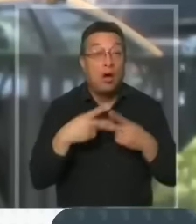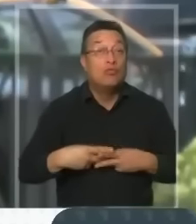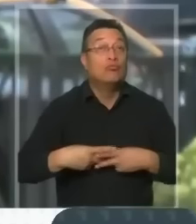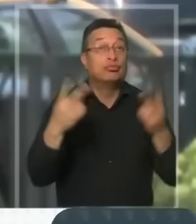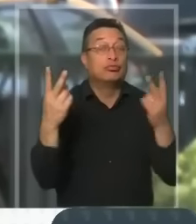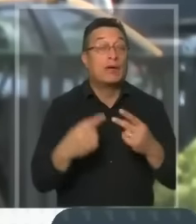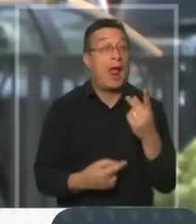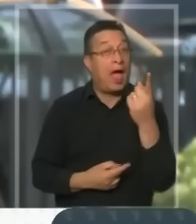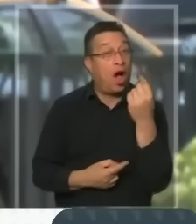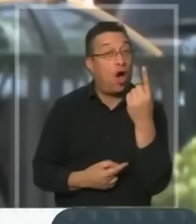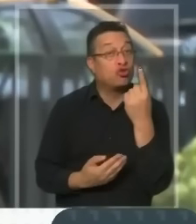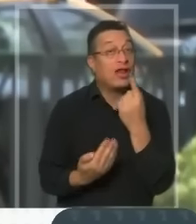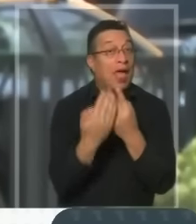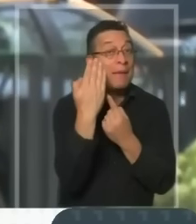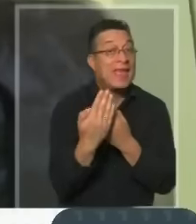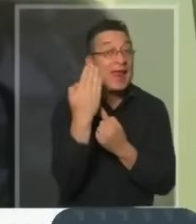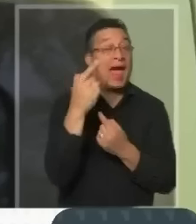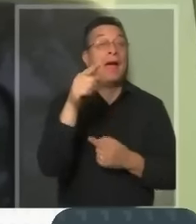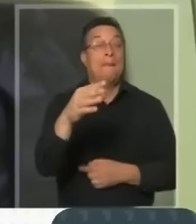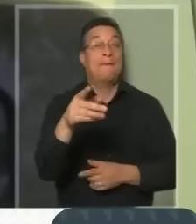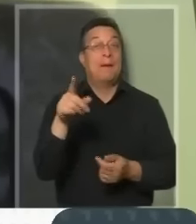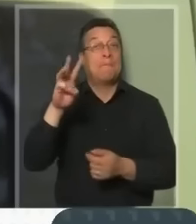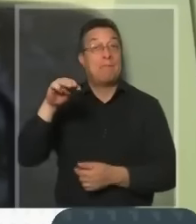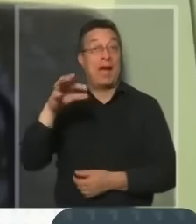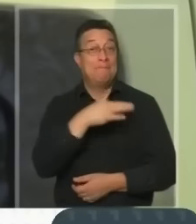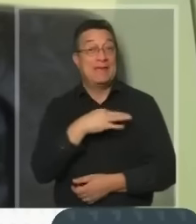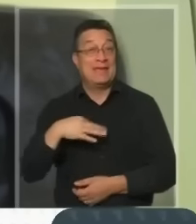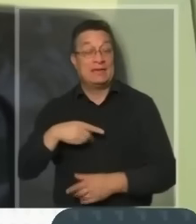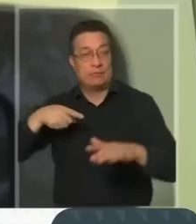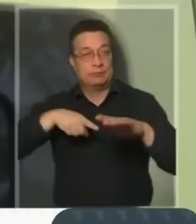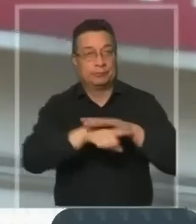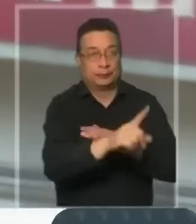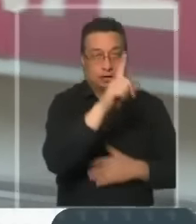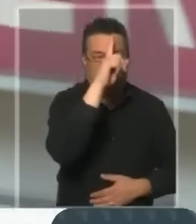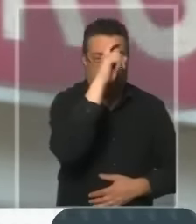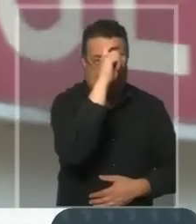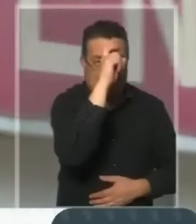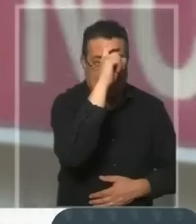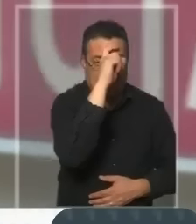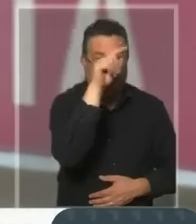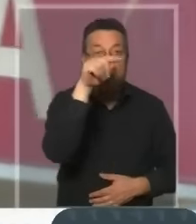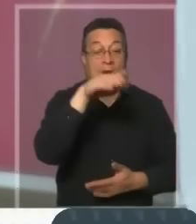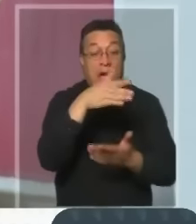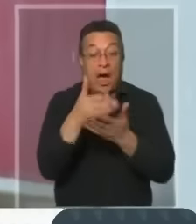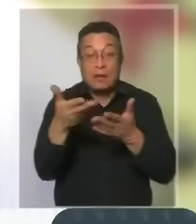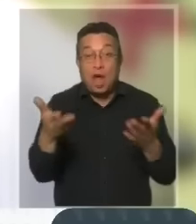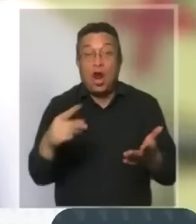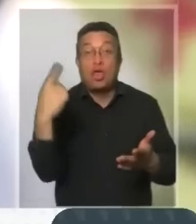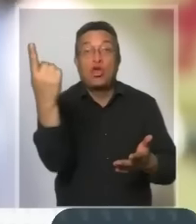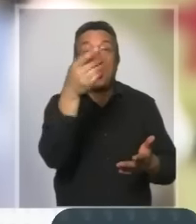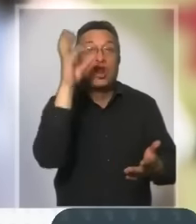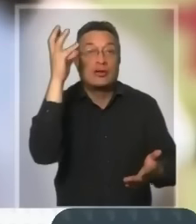11 de la mañana, la familiar de la ministra fue ingresada al hospital. Lo que hasta ahora se desconocía es que a